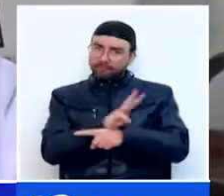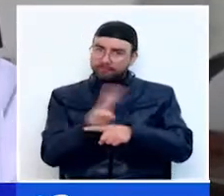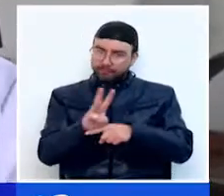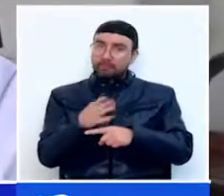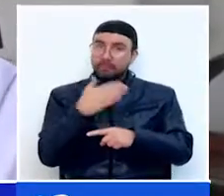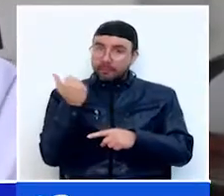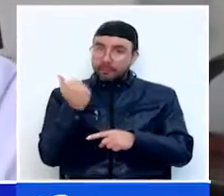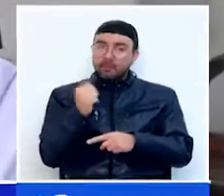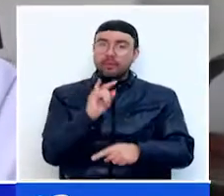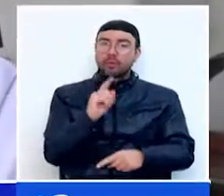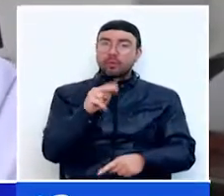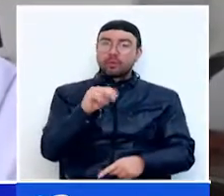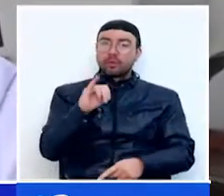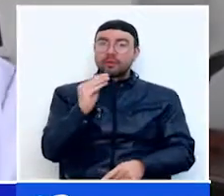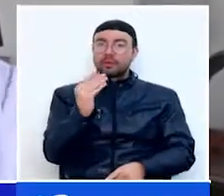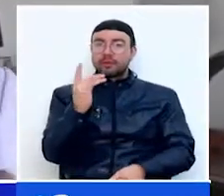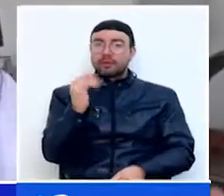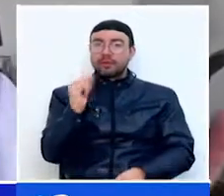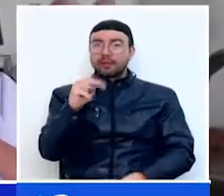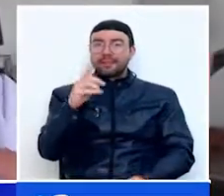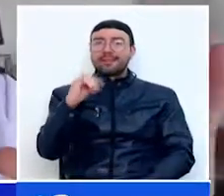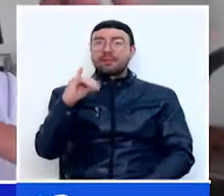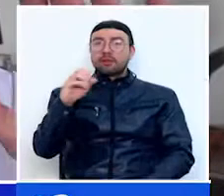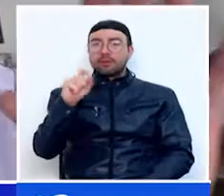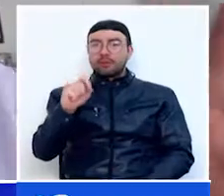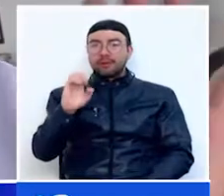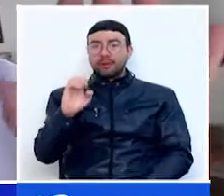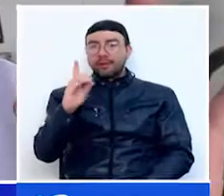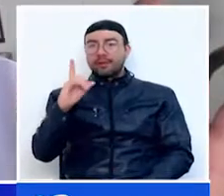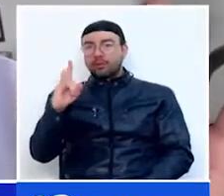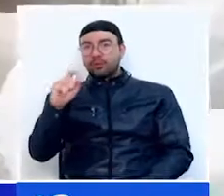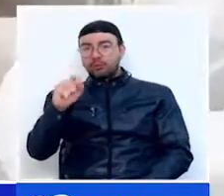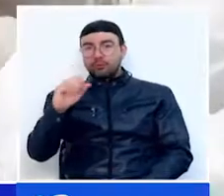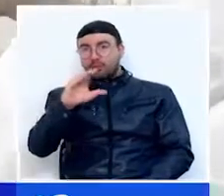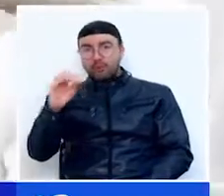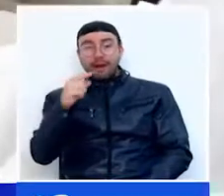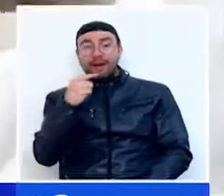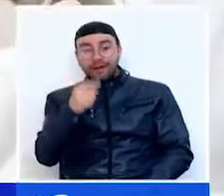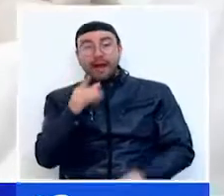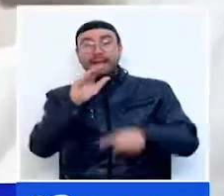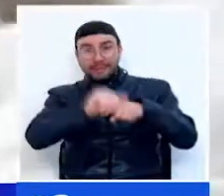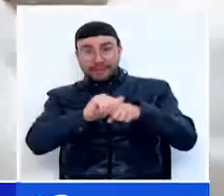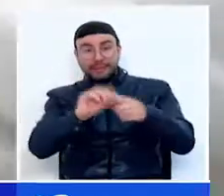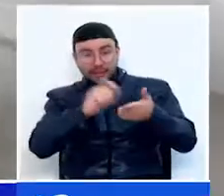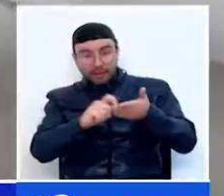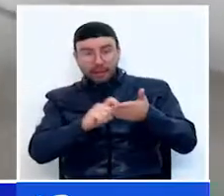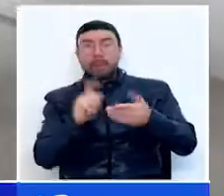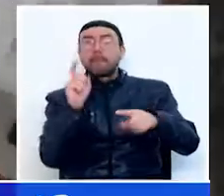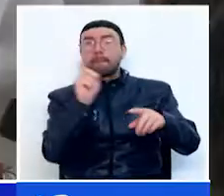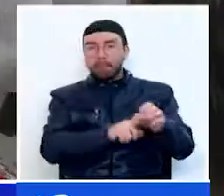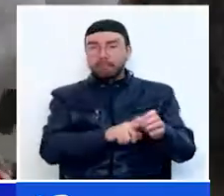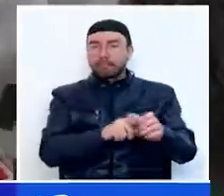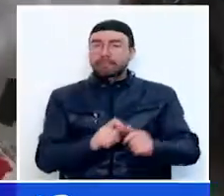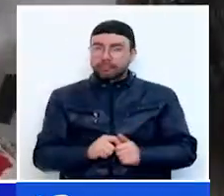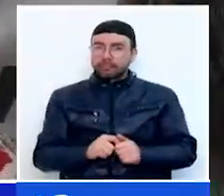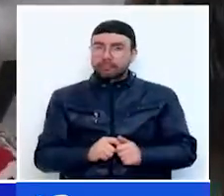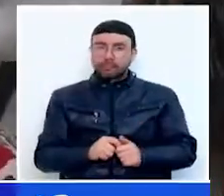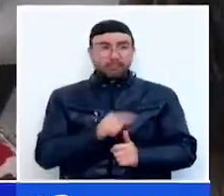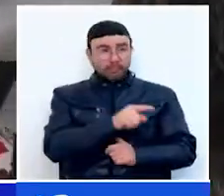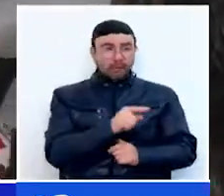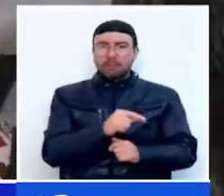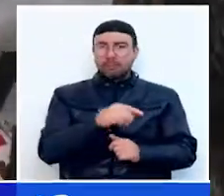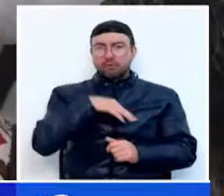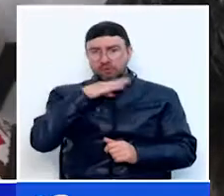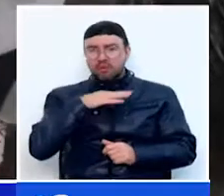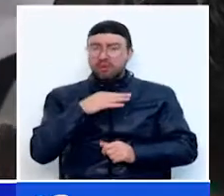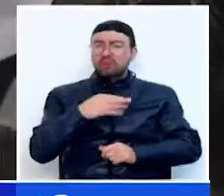por uniquindio.edu.co y ahí aparece... Agende su cita. Por el momento, estos puntos de atención cuentan con las vacunas suficientes